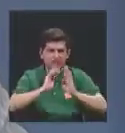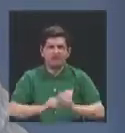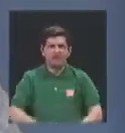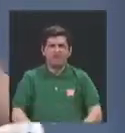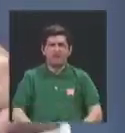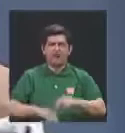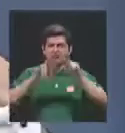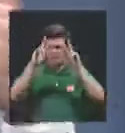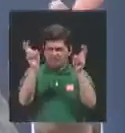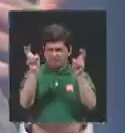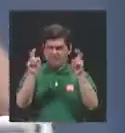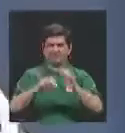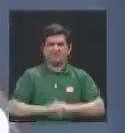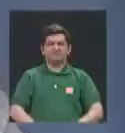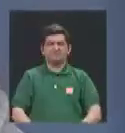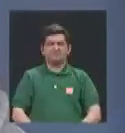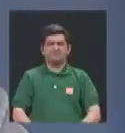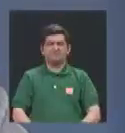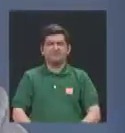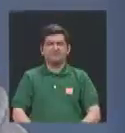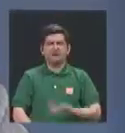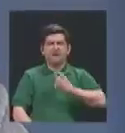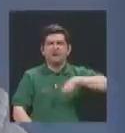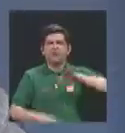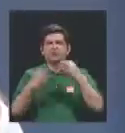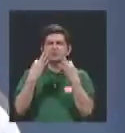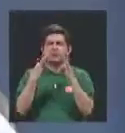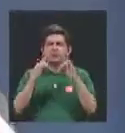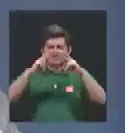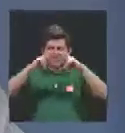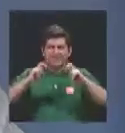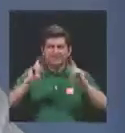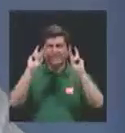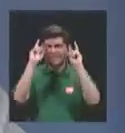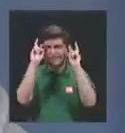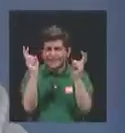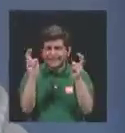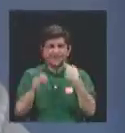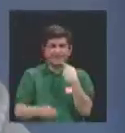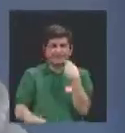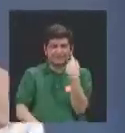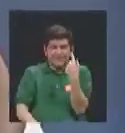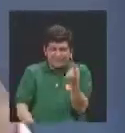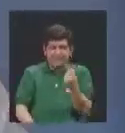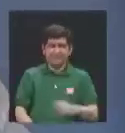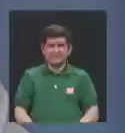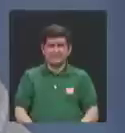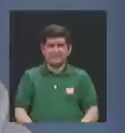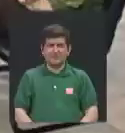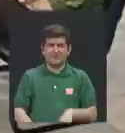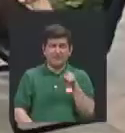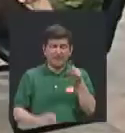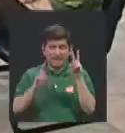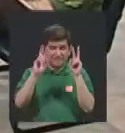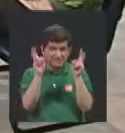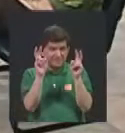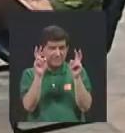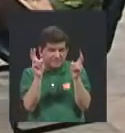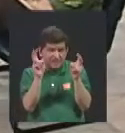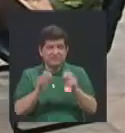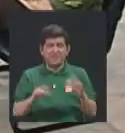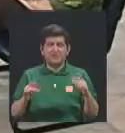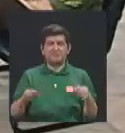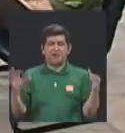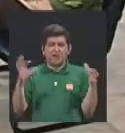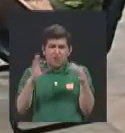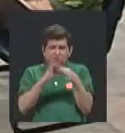hablando con ellos, pues hablamos del tema y esto, entonces íbamos a tratar un tema, yo les decía a ellos, vamos a tratar un tema